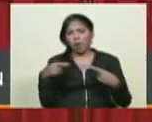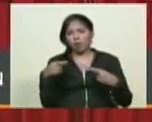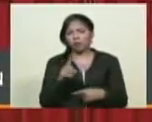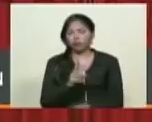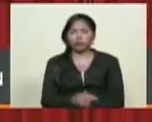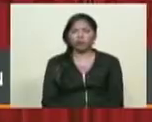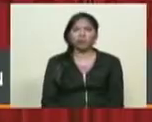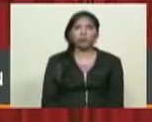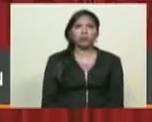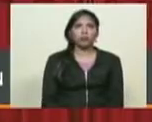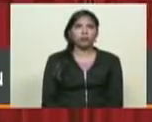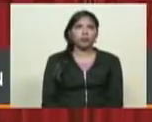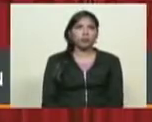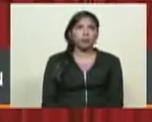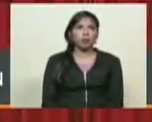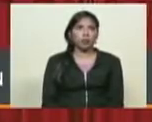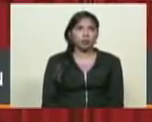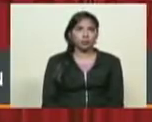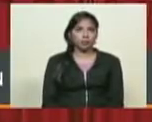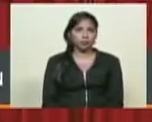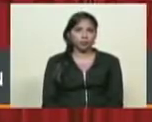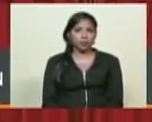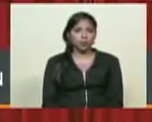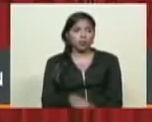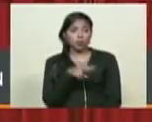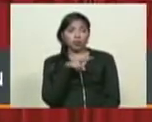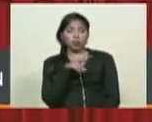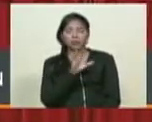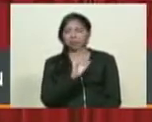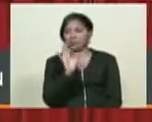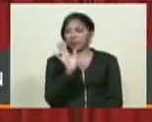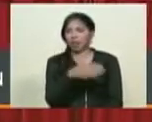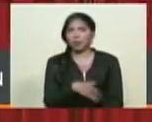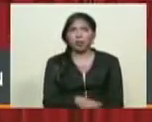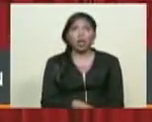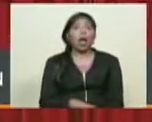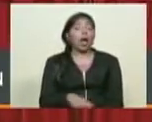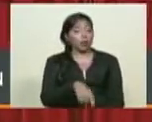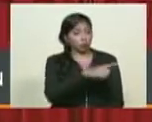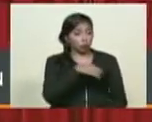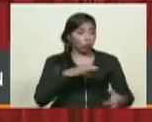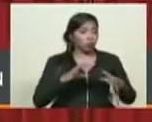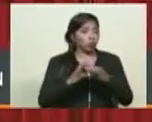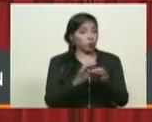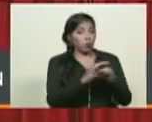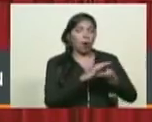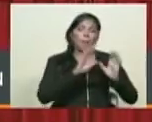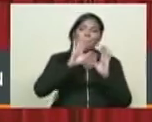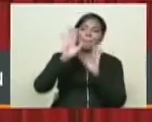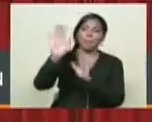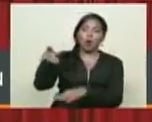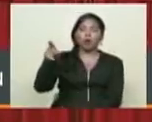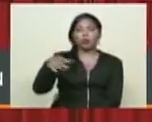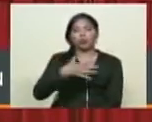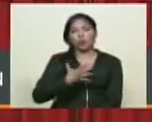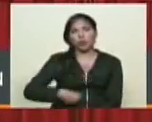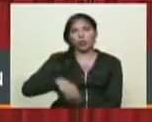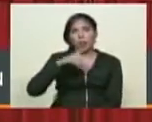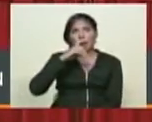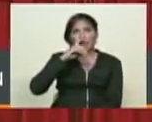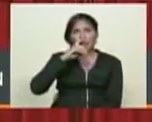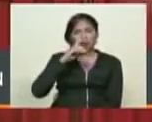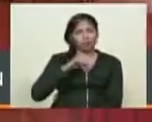voy. Ni de lejos quiero verlo. Con los aliados vamos a empujar la revolución, a apoyar al presidente Nicolás Maduro con toda la